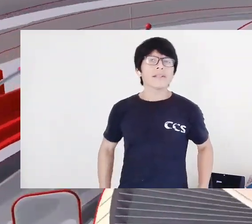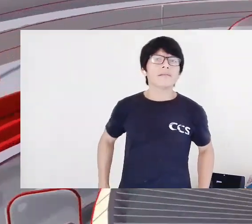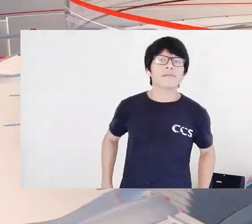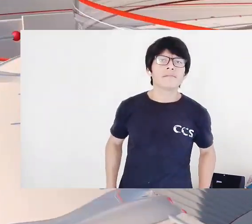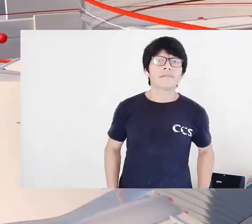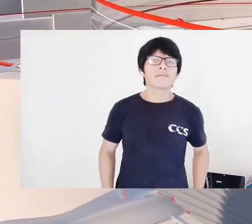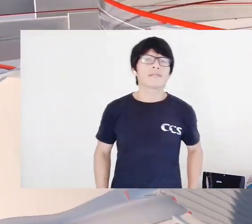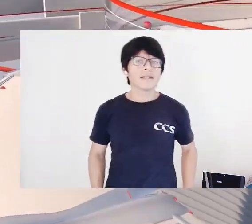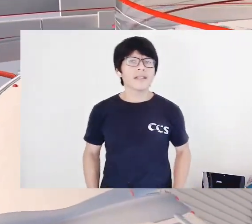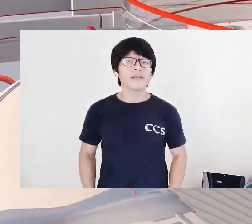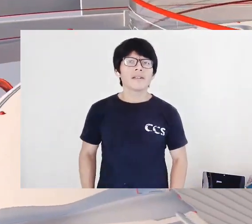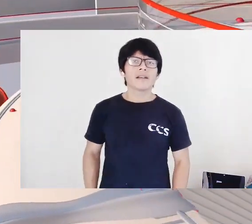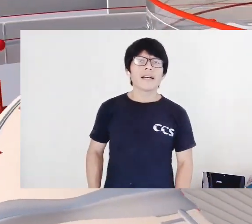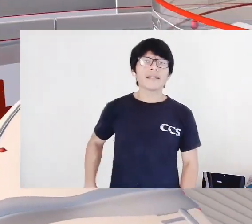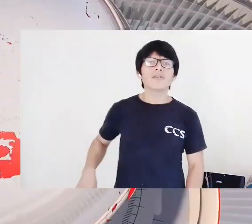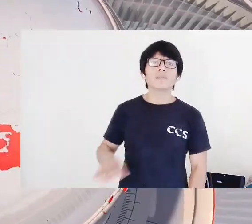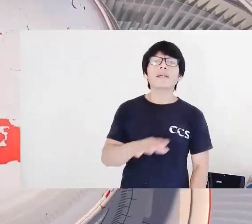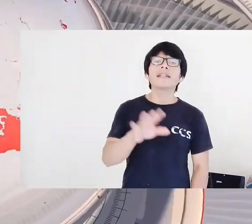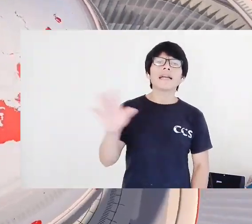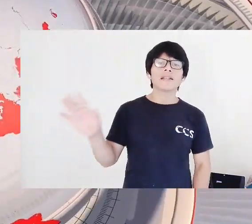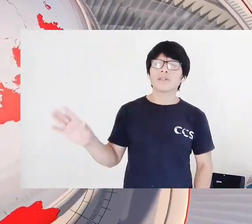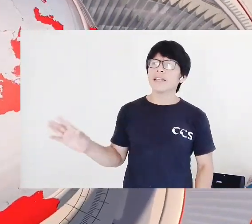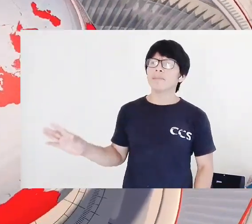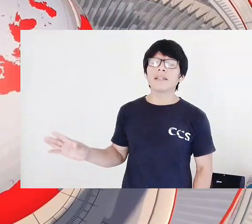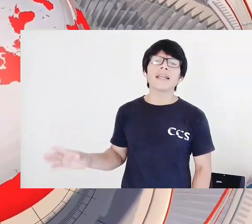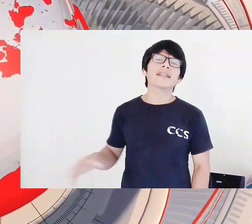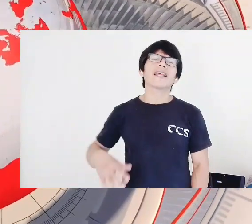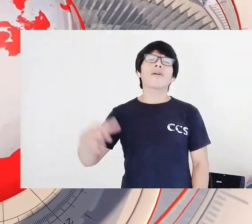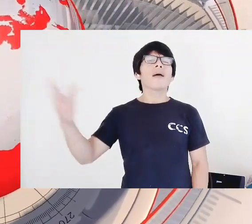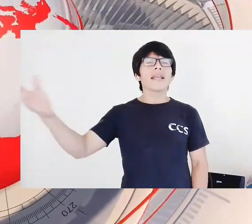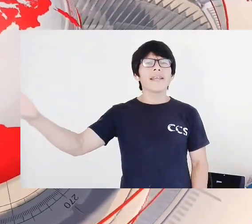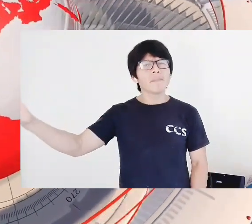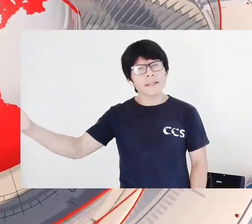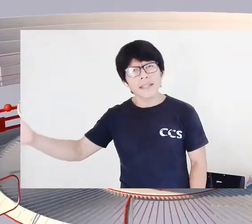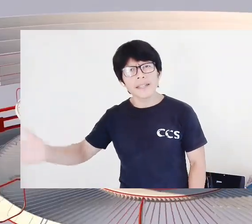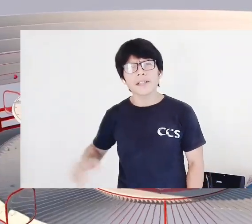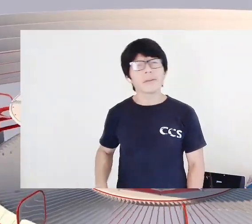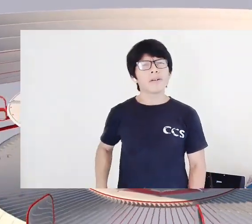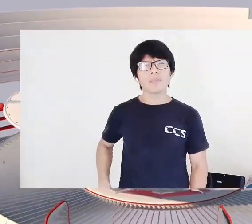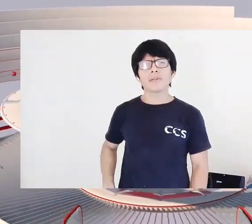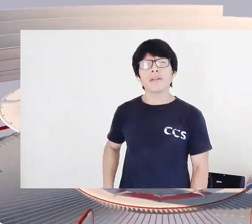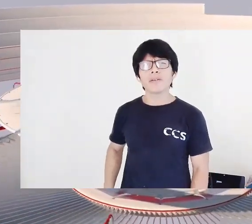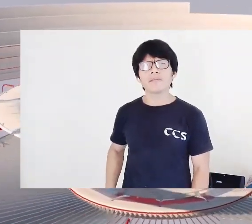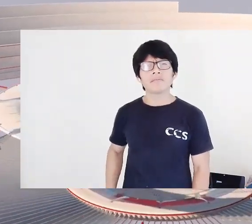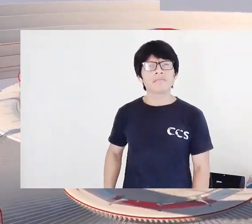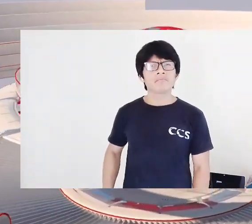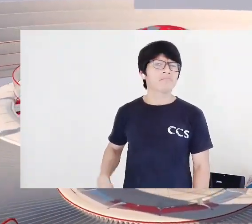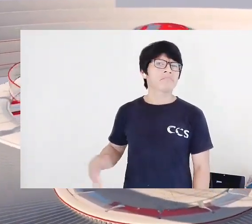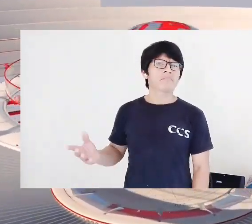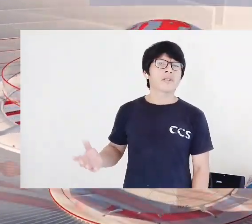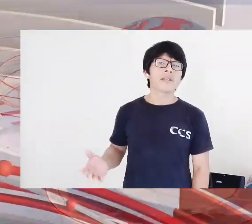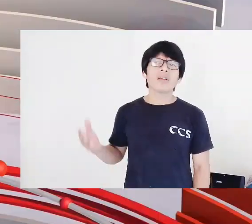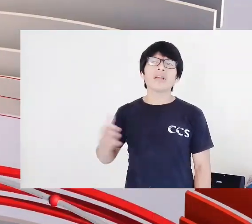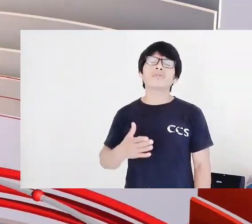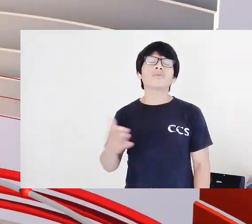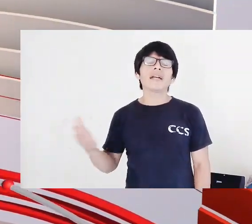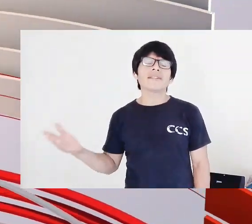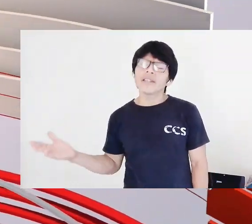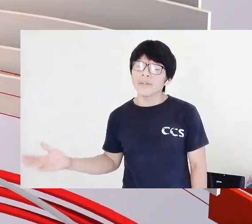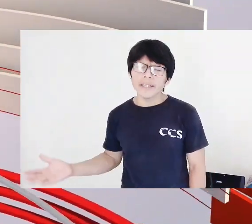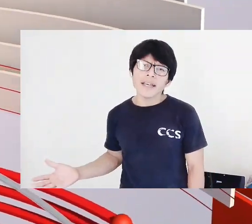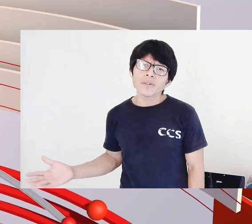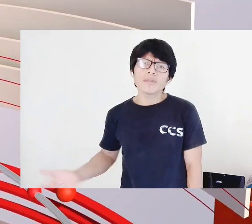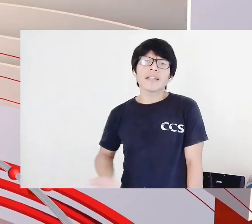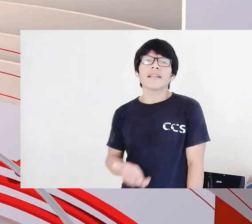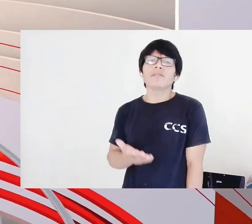2024. Es lo que van a hacer. En serio, así nos pintan, nos quieren pintar. Le roban la idea al presidente Andrés Manuel López Obrador. O sea, ellos nunca